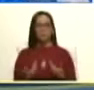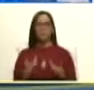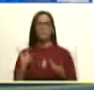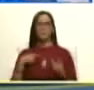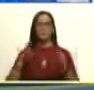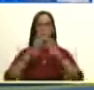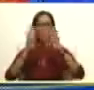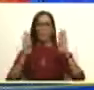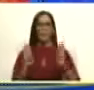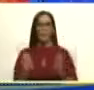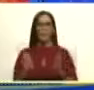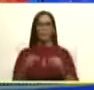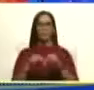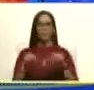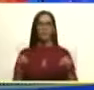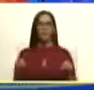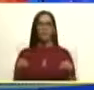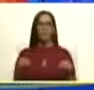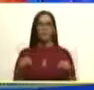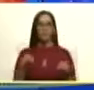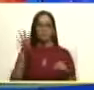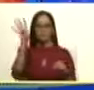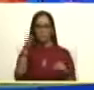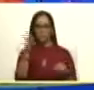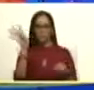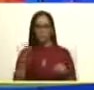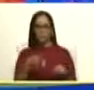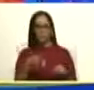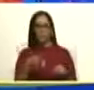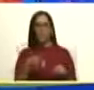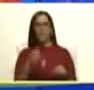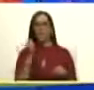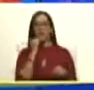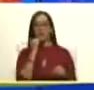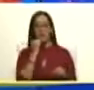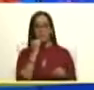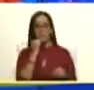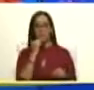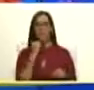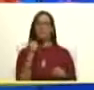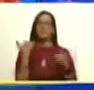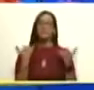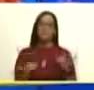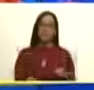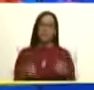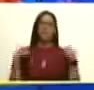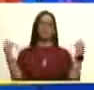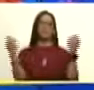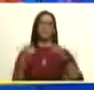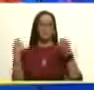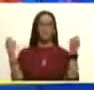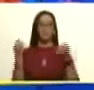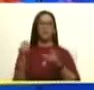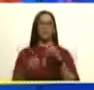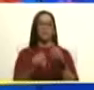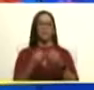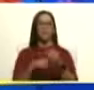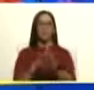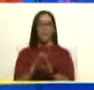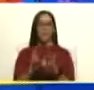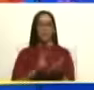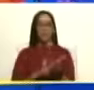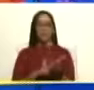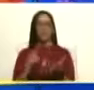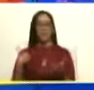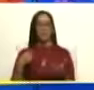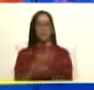mapa con un territorio en reclamación. Ya en una campaña extraordinaria que se ha desarrollado, que verdad que tenemos